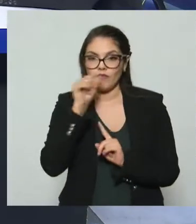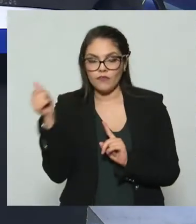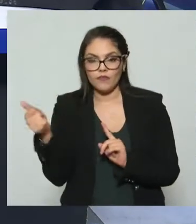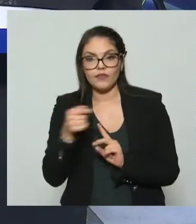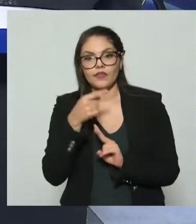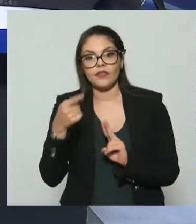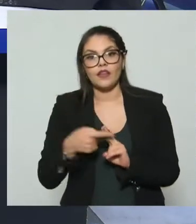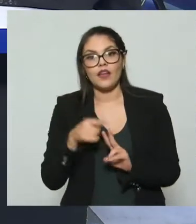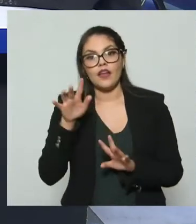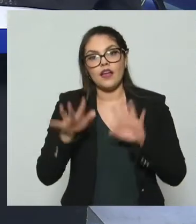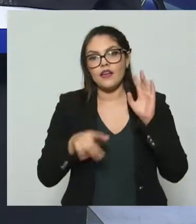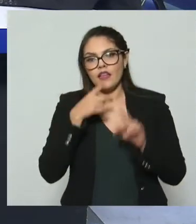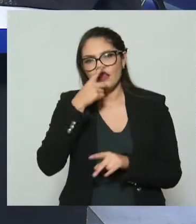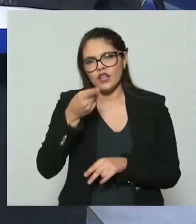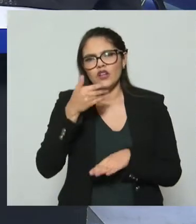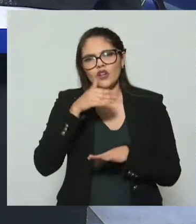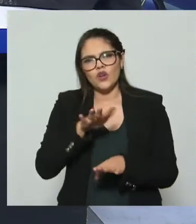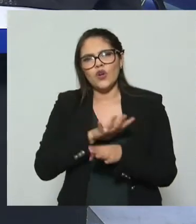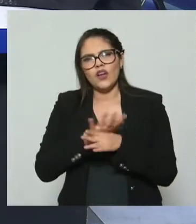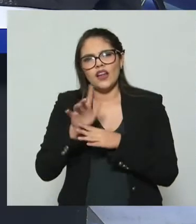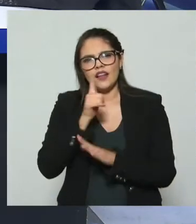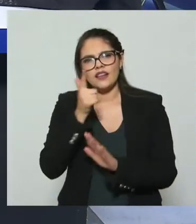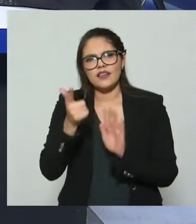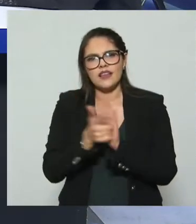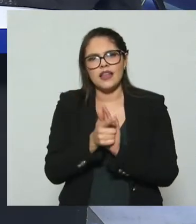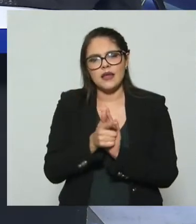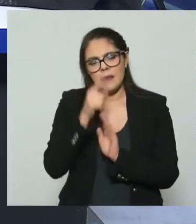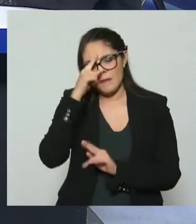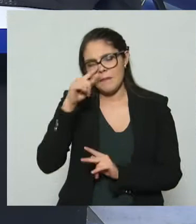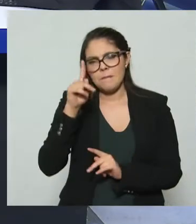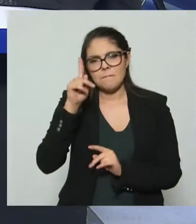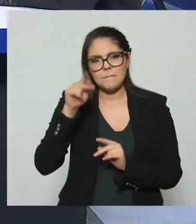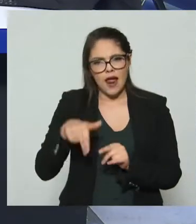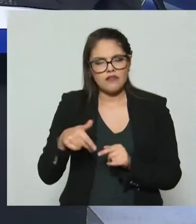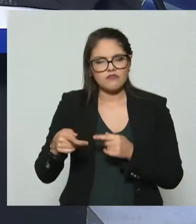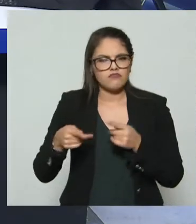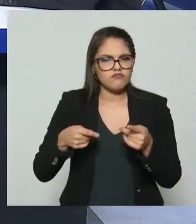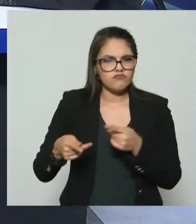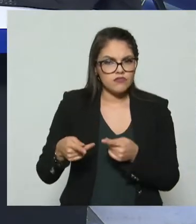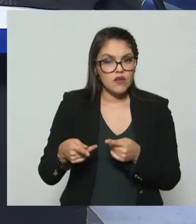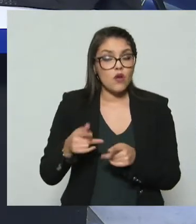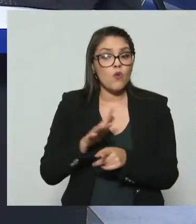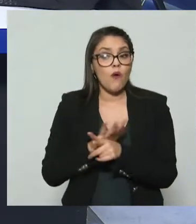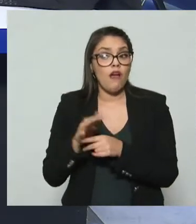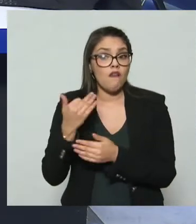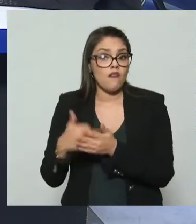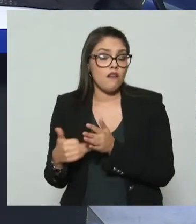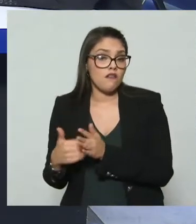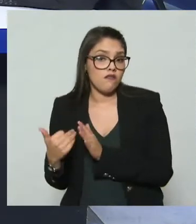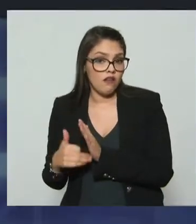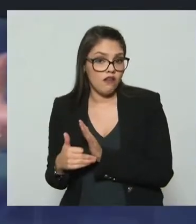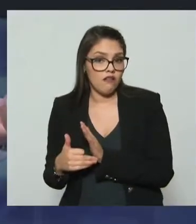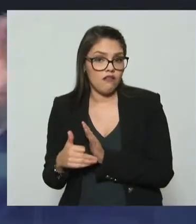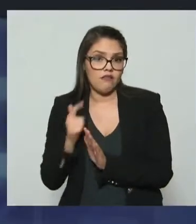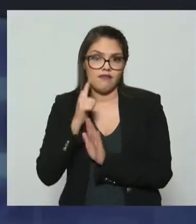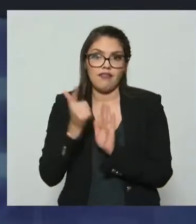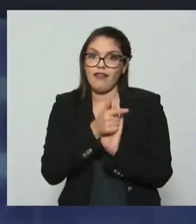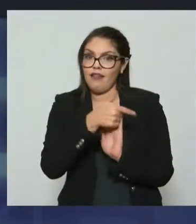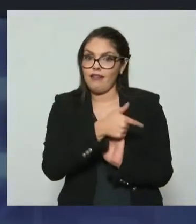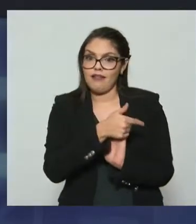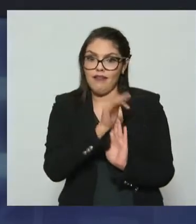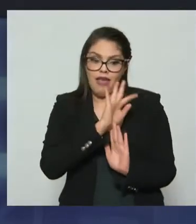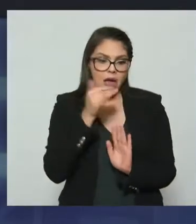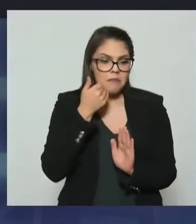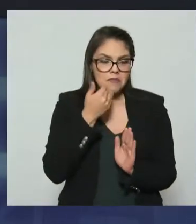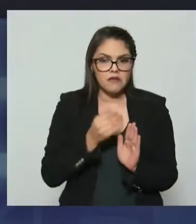también cuando estábamos hablando de la ley de planeación, hablaba de todos los pendientes que tenemos, como esa ley no puede salir, si